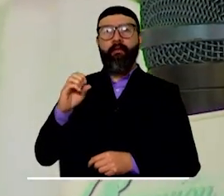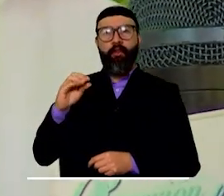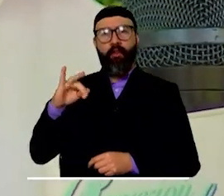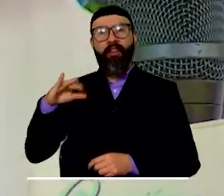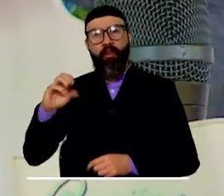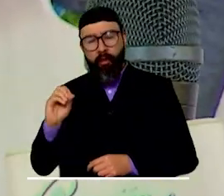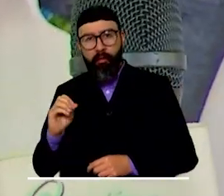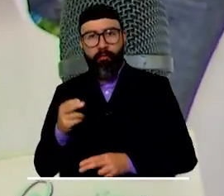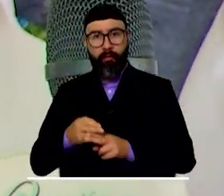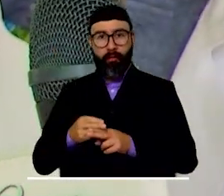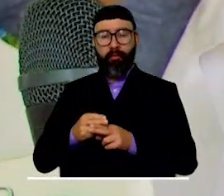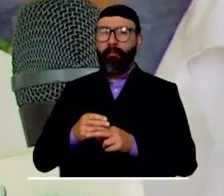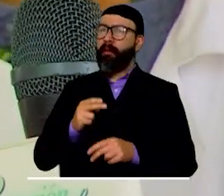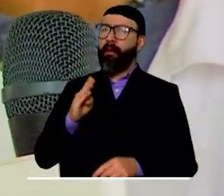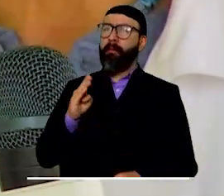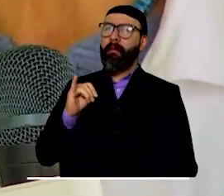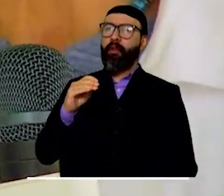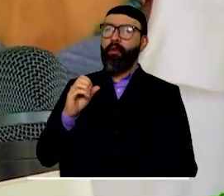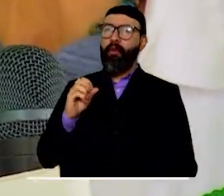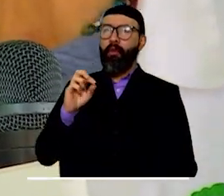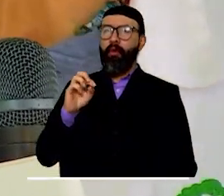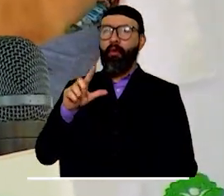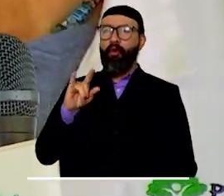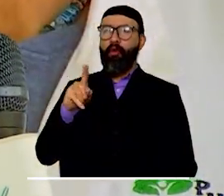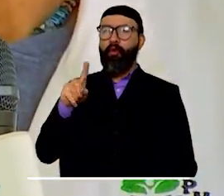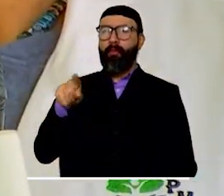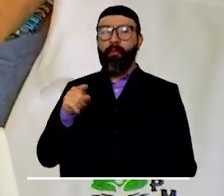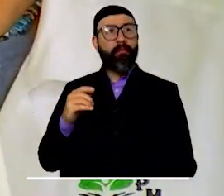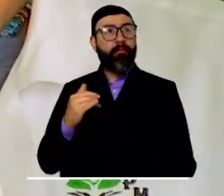el BioPlus, nos ayuda a nosotros